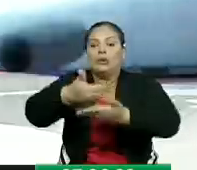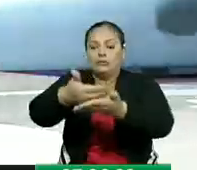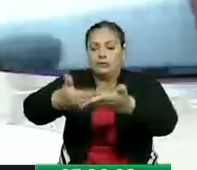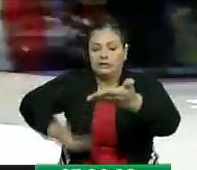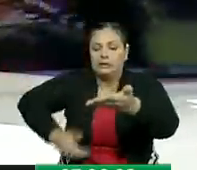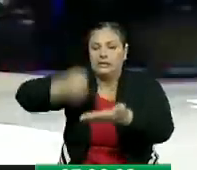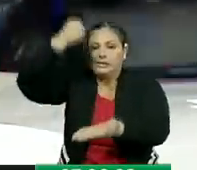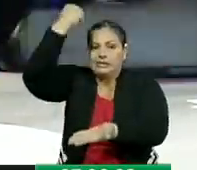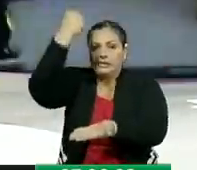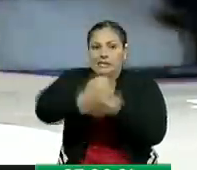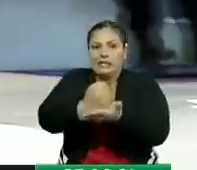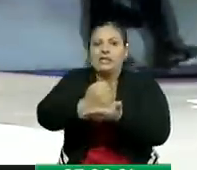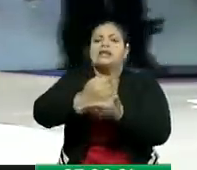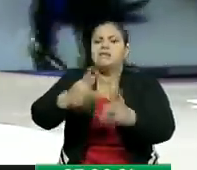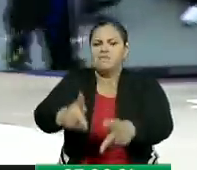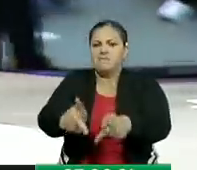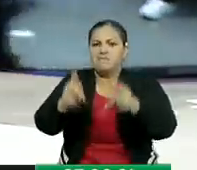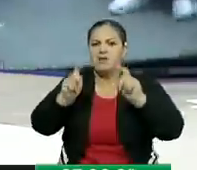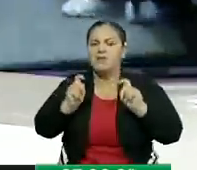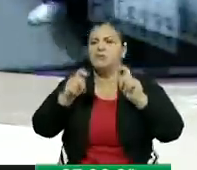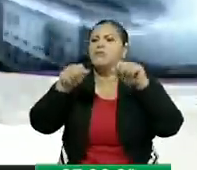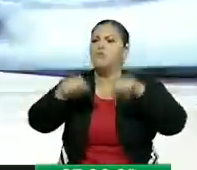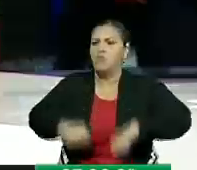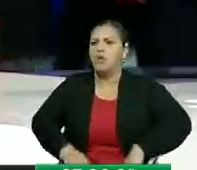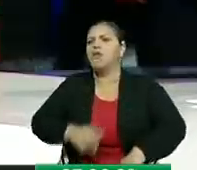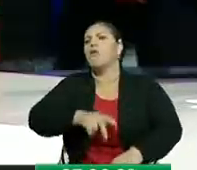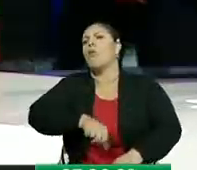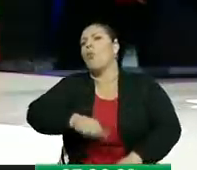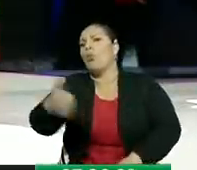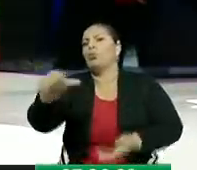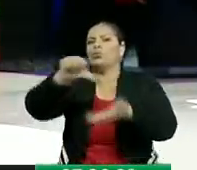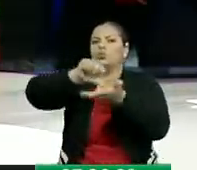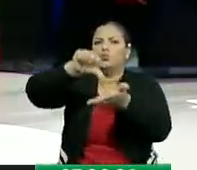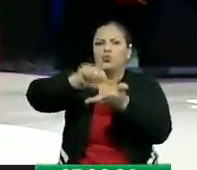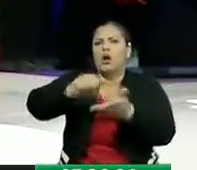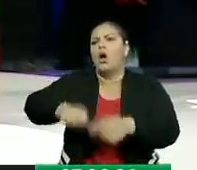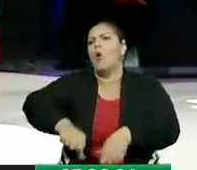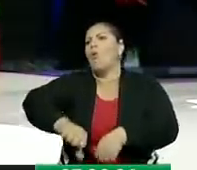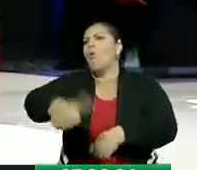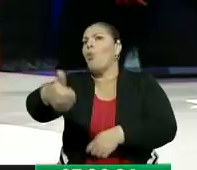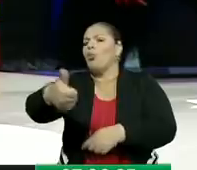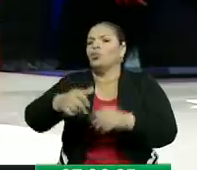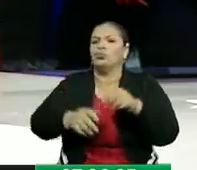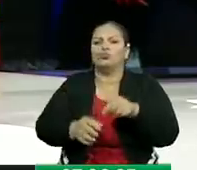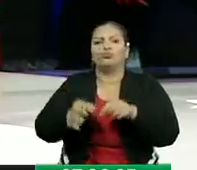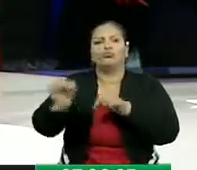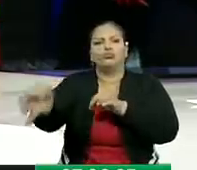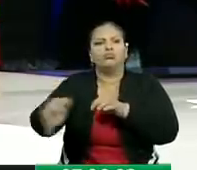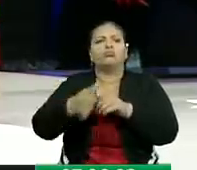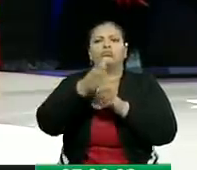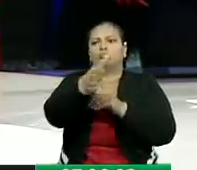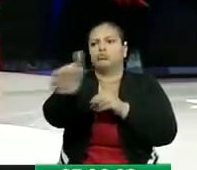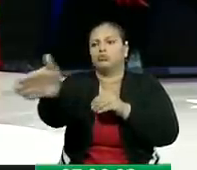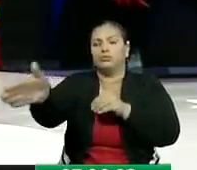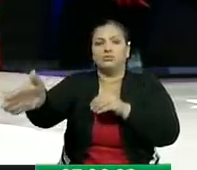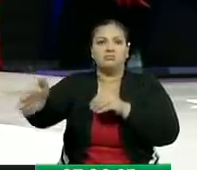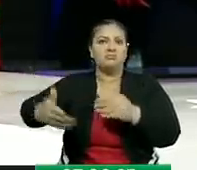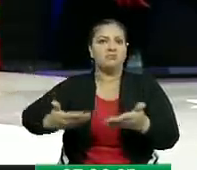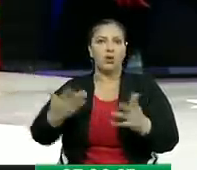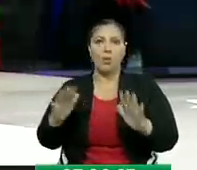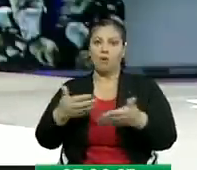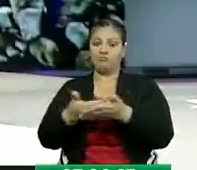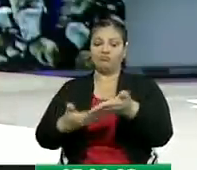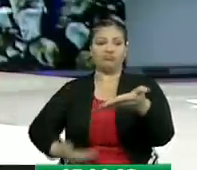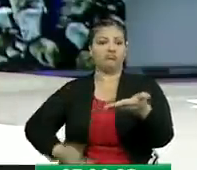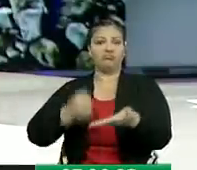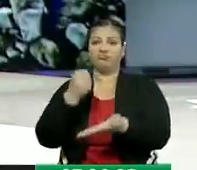es un documento obligatorio y que debía portarlo para poder realizar este traslado. Es decir, no podía salir del